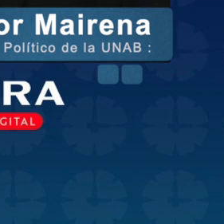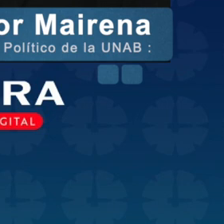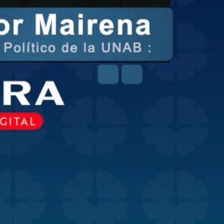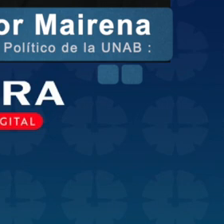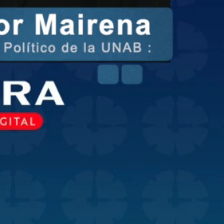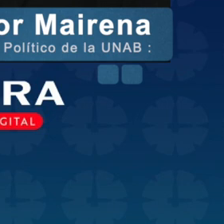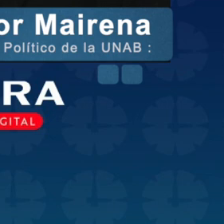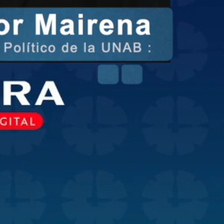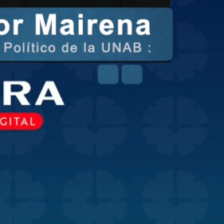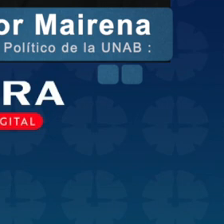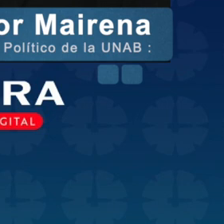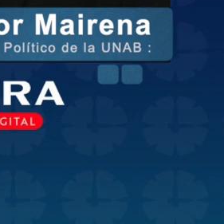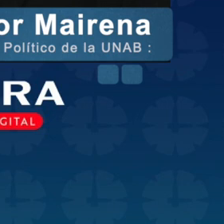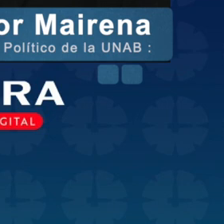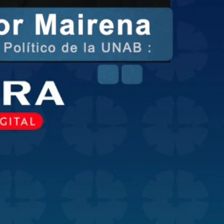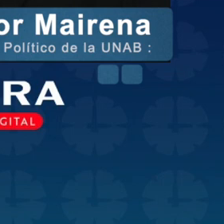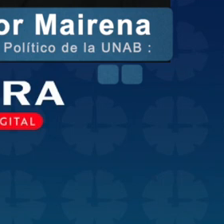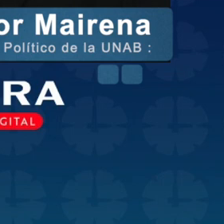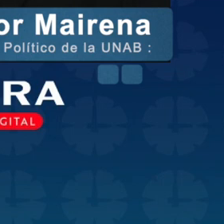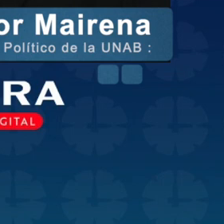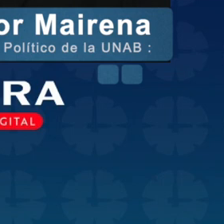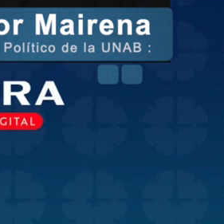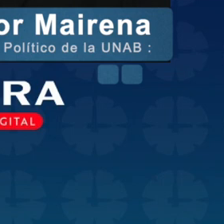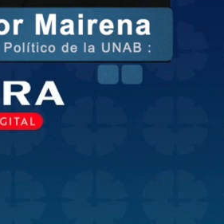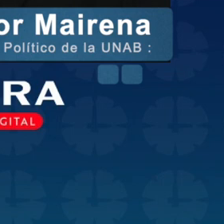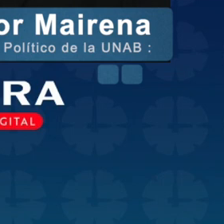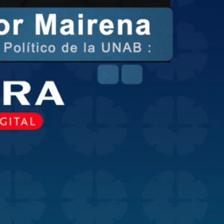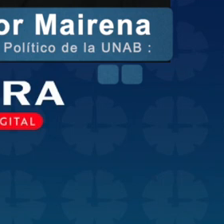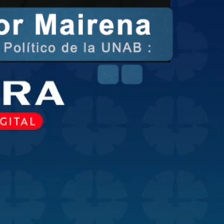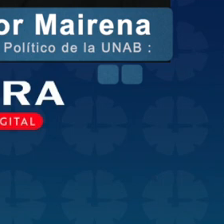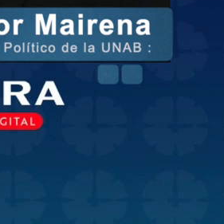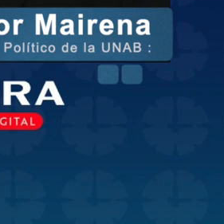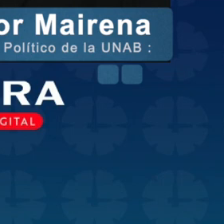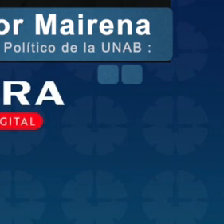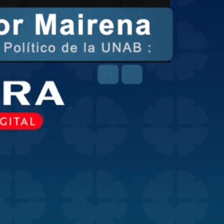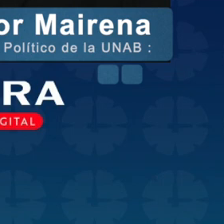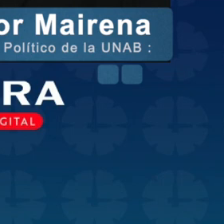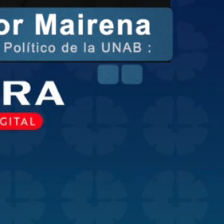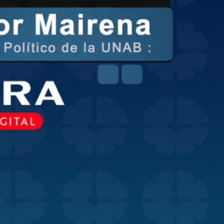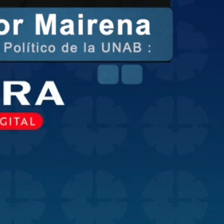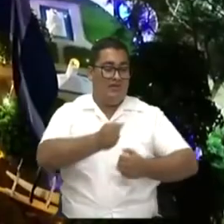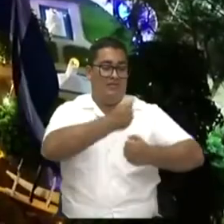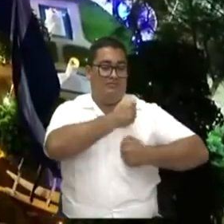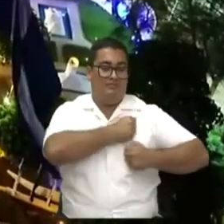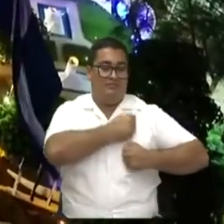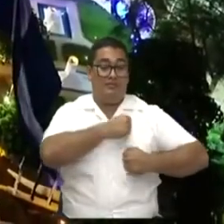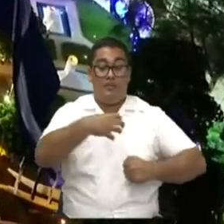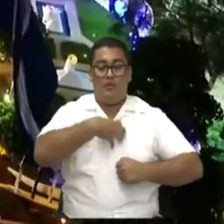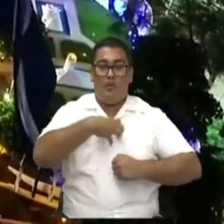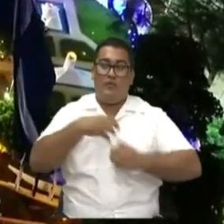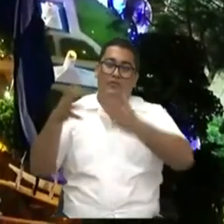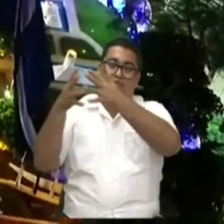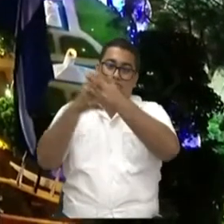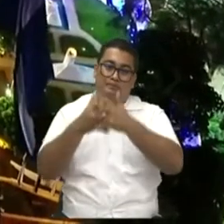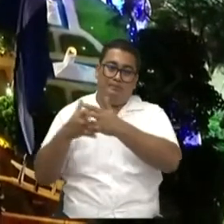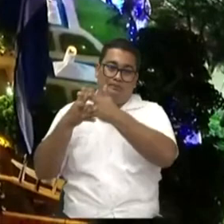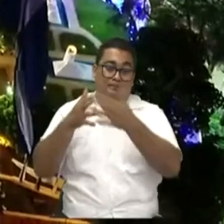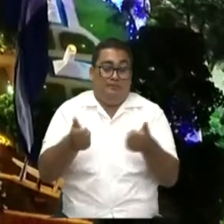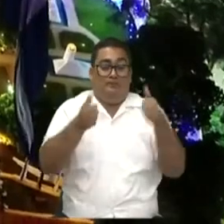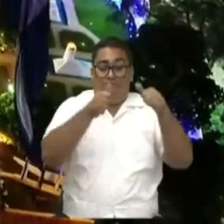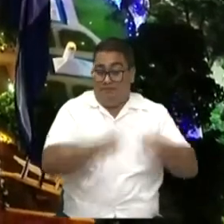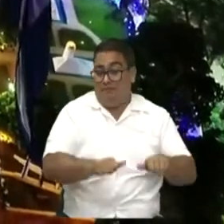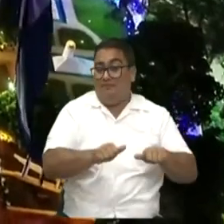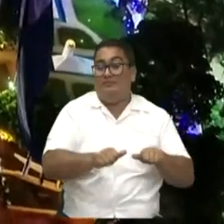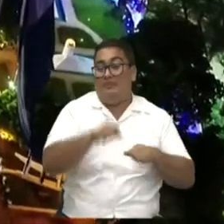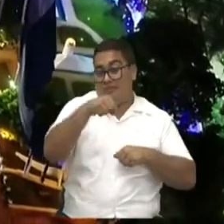ellos mismos, ¿verdad? Y por ejemplo, en el caso de Venezuela, que hay un diálogo establecido y hay algunos acercamientos con los